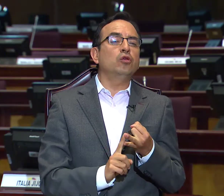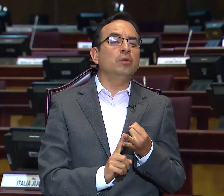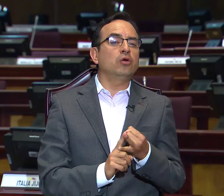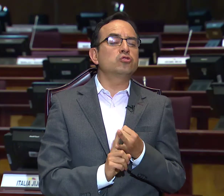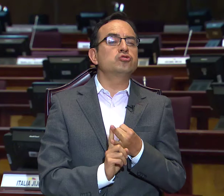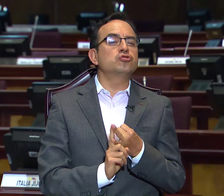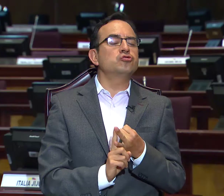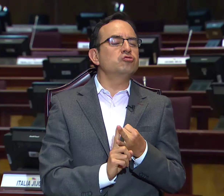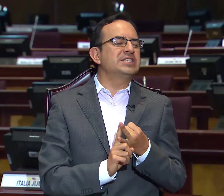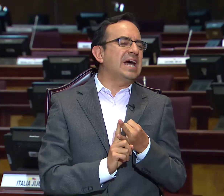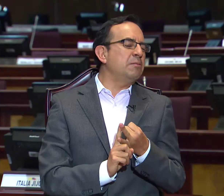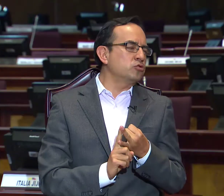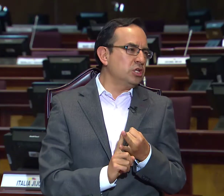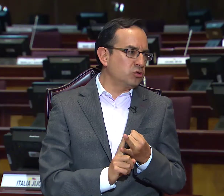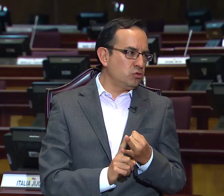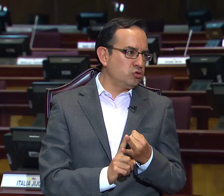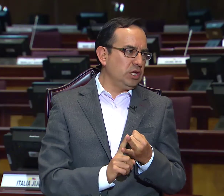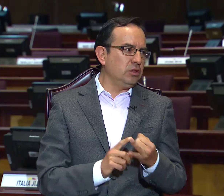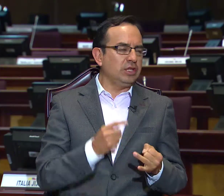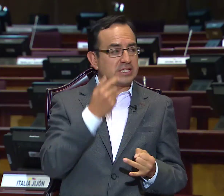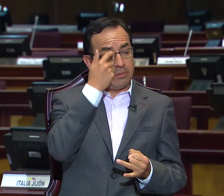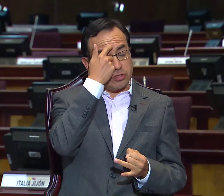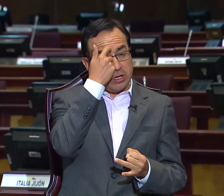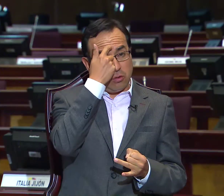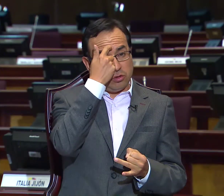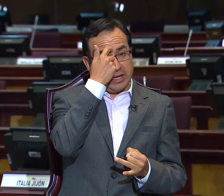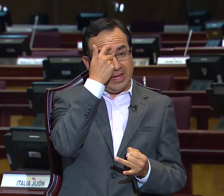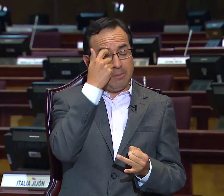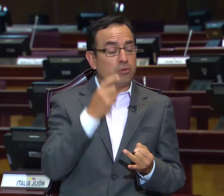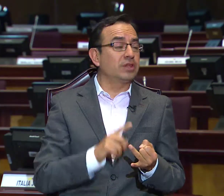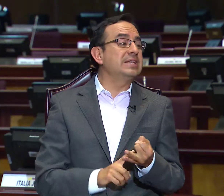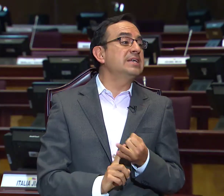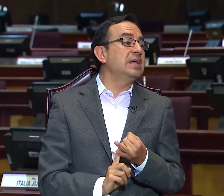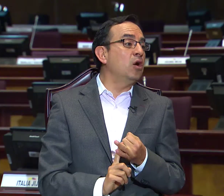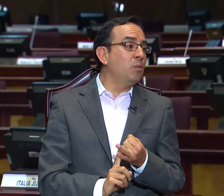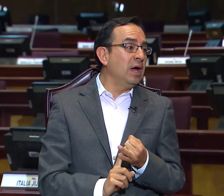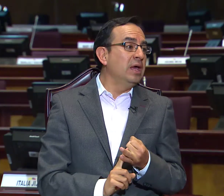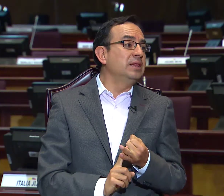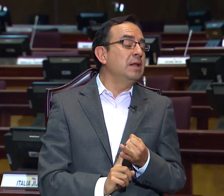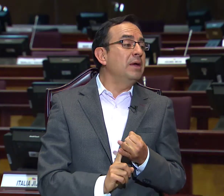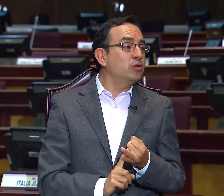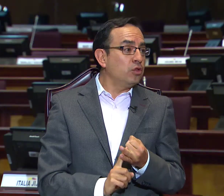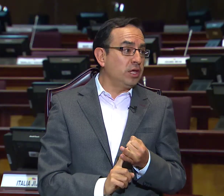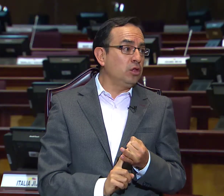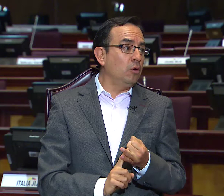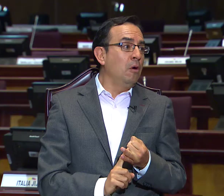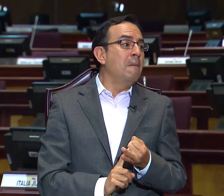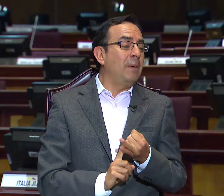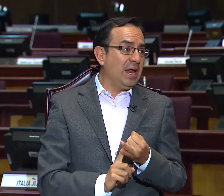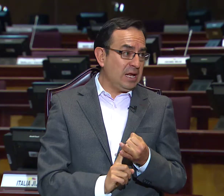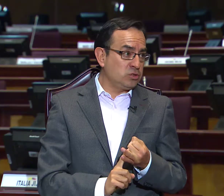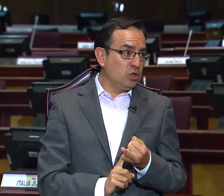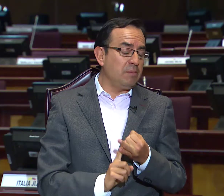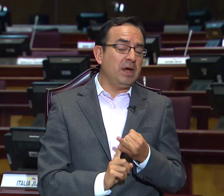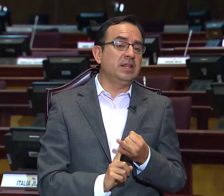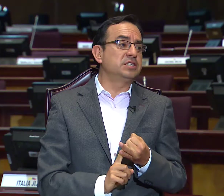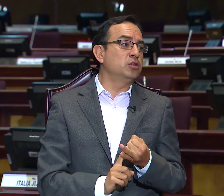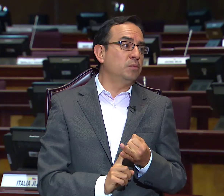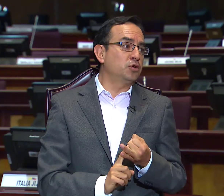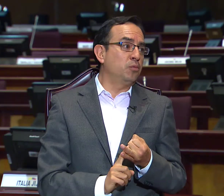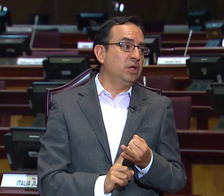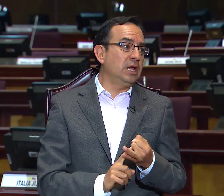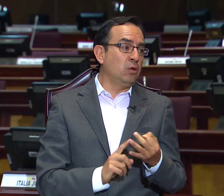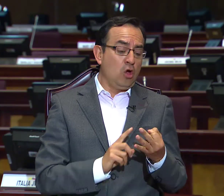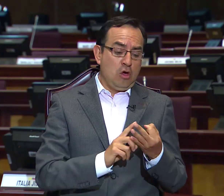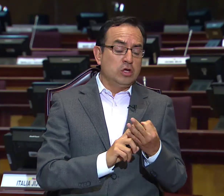uno punto número dos nosotros no estamos desconociendo ni estamos en contra de la importancia de la obra del metro de quito para la ciudad para el